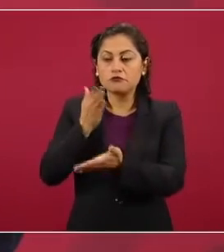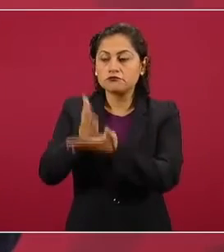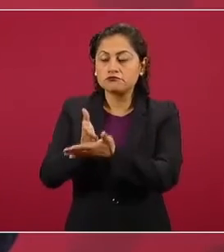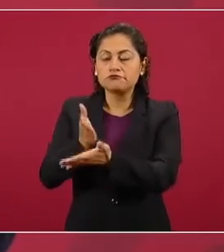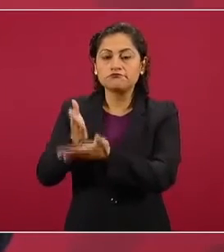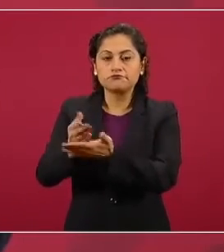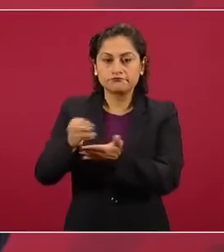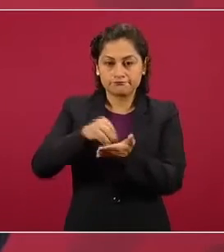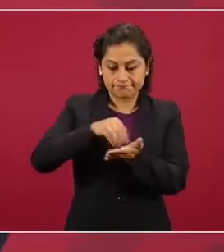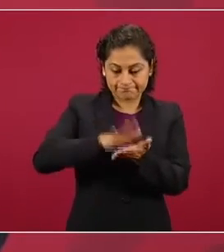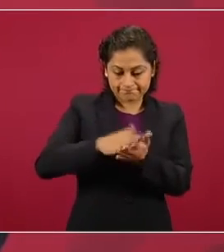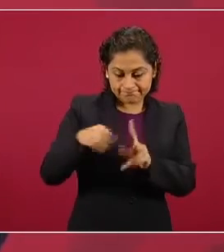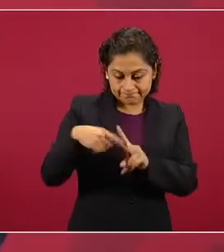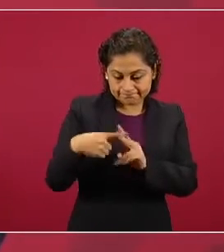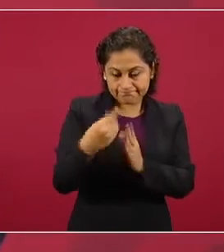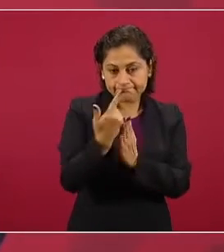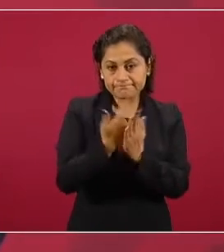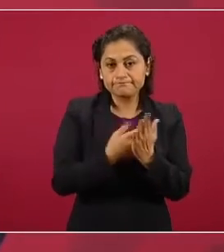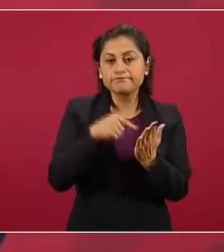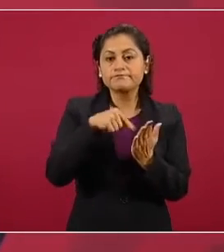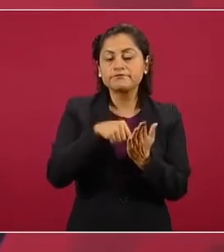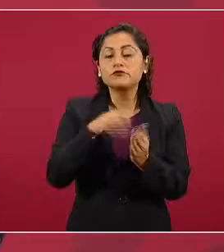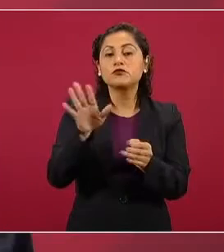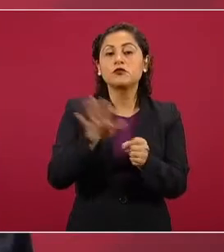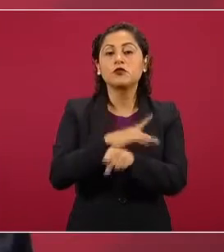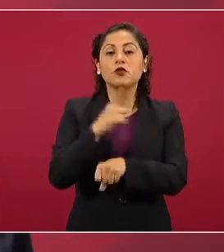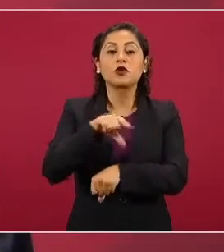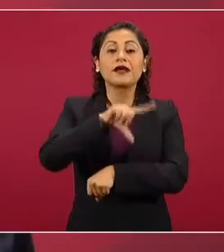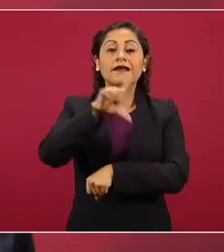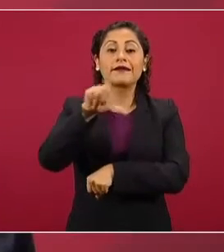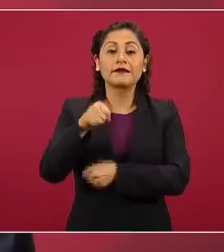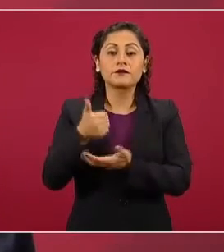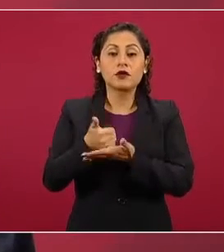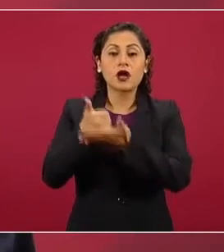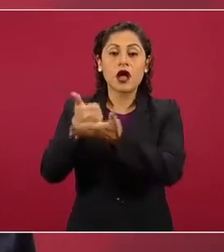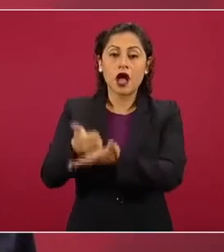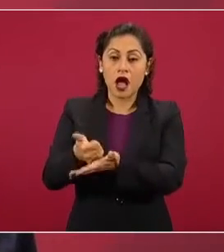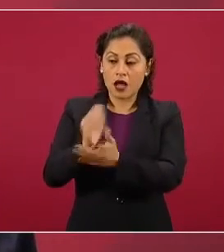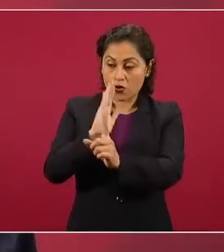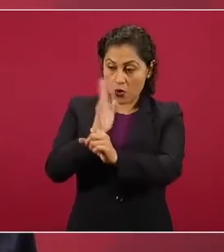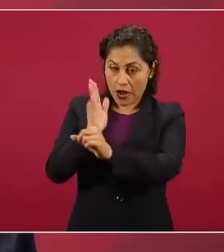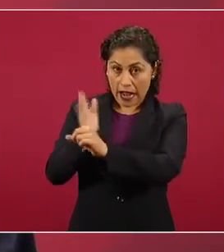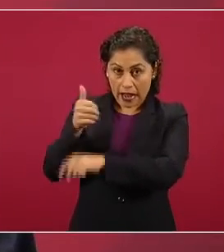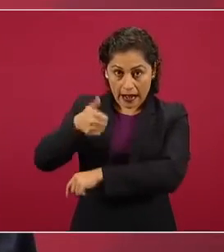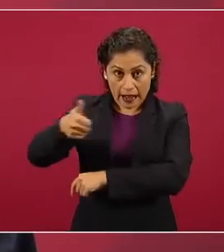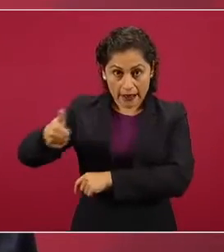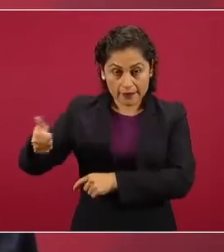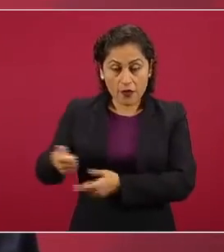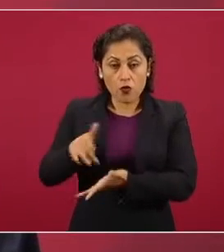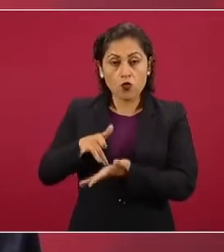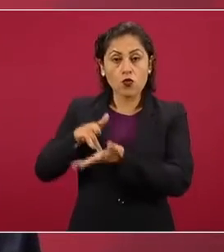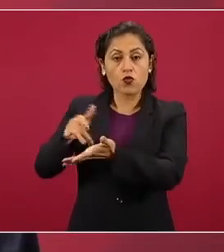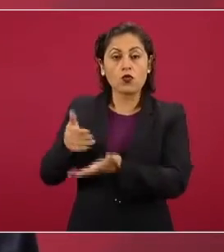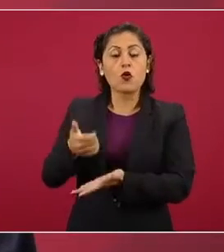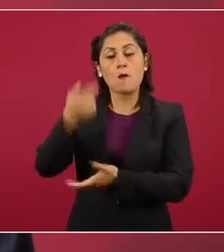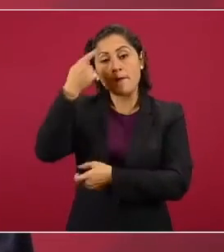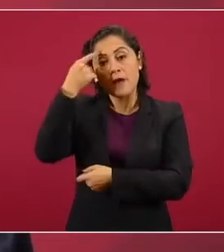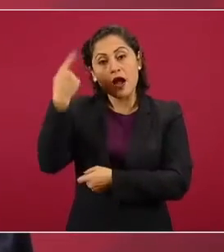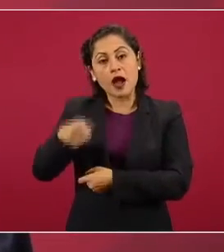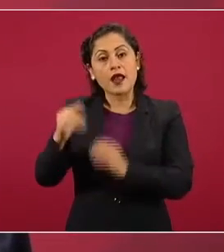apoyo directo para limpiar, pintar sus casas al